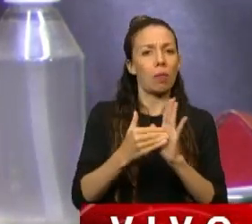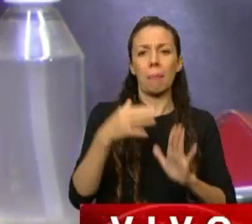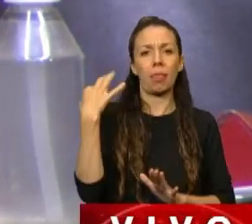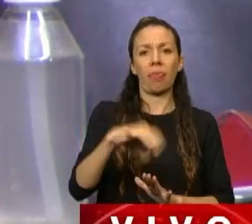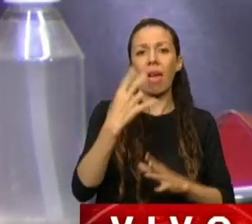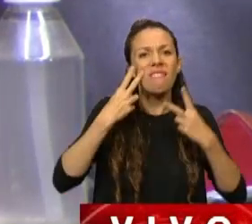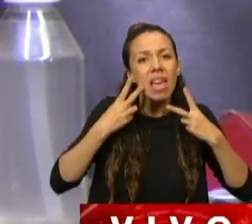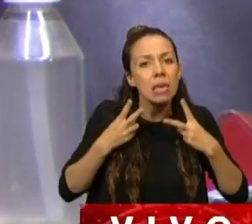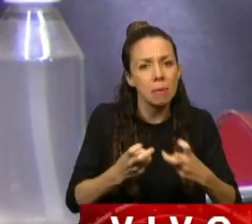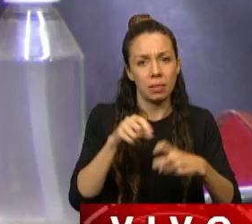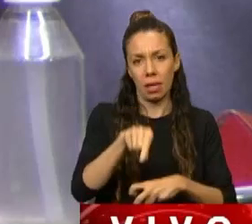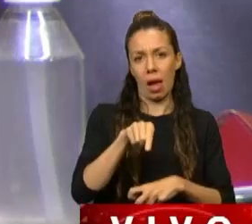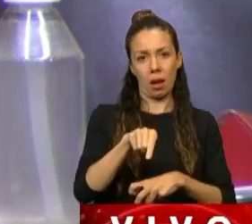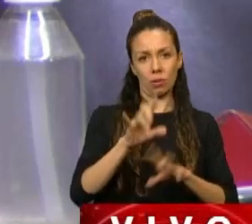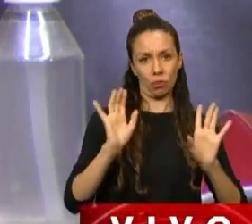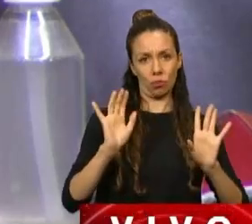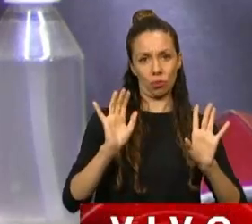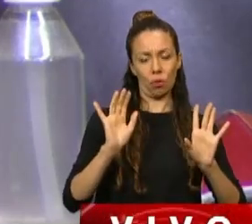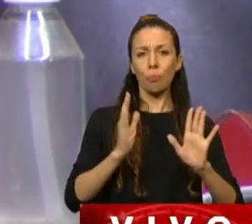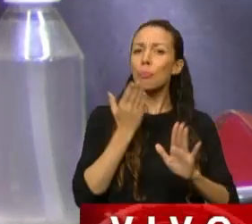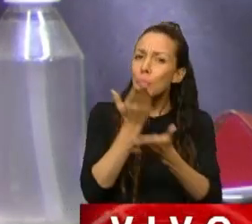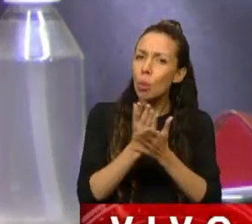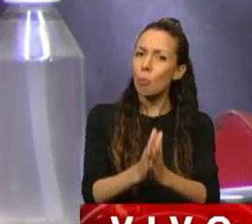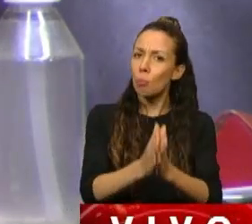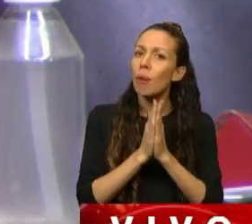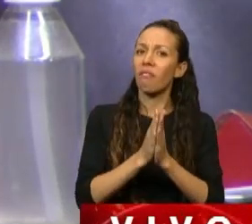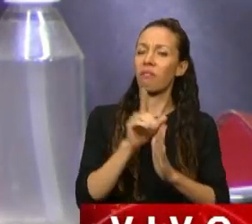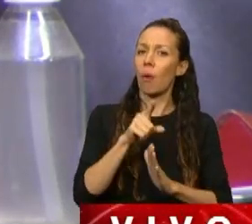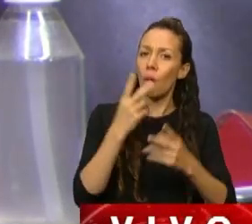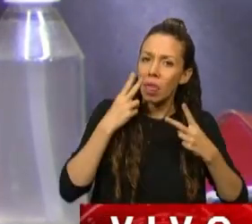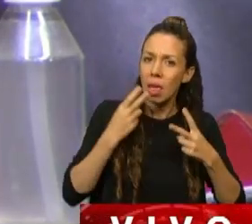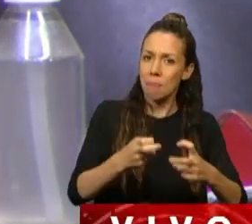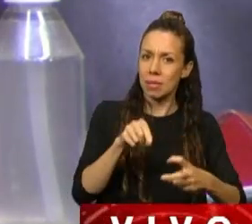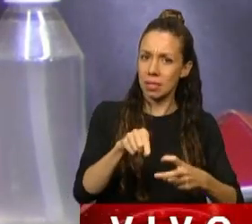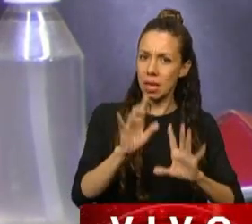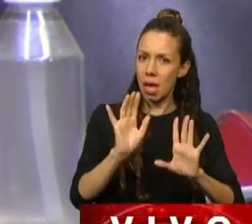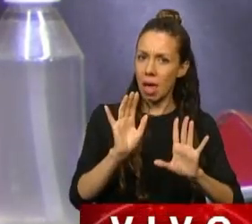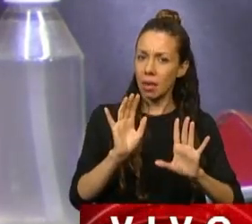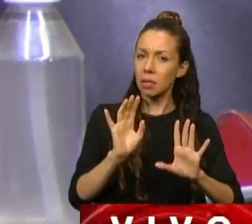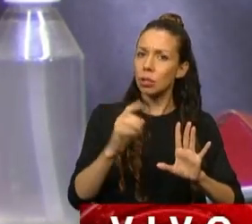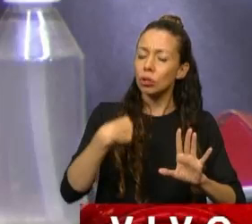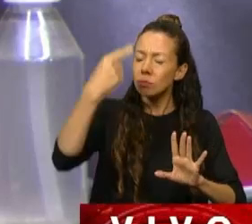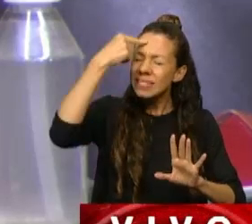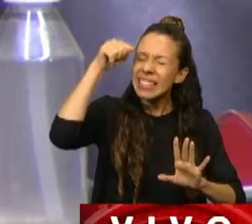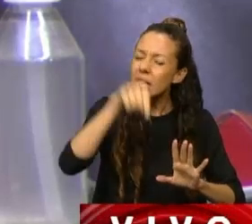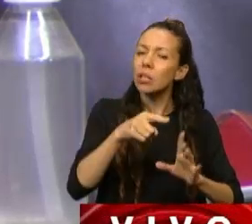que esto se investigue y lo hago pensando que esto es una necesidad